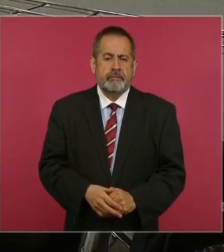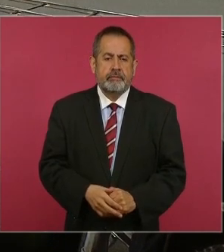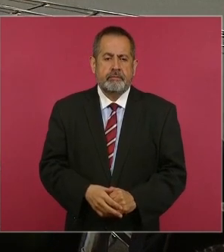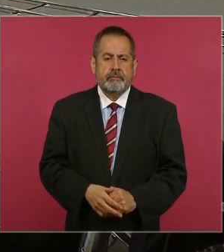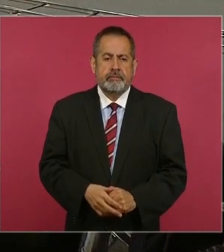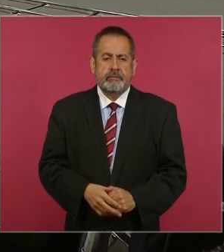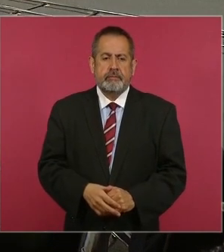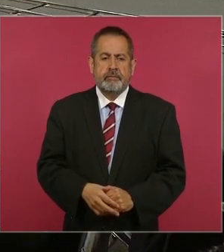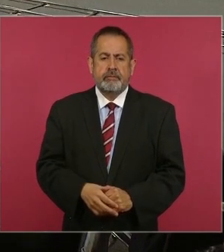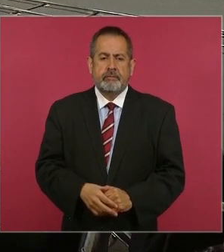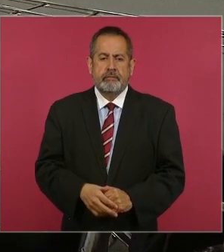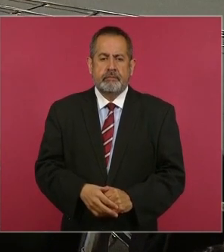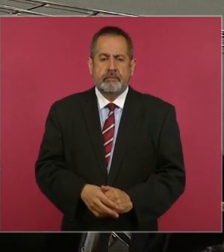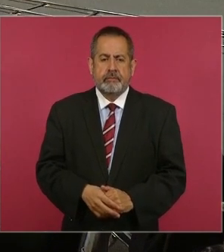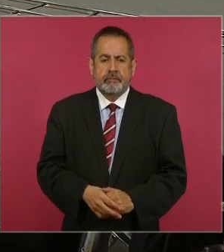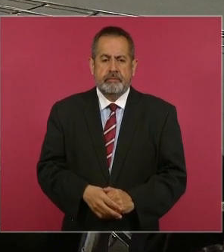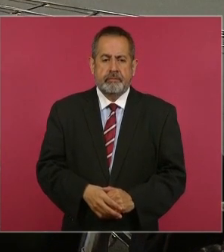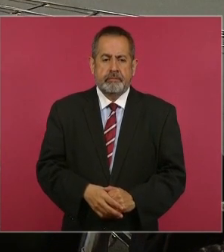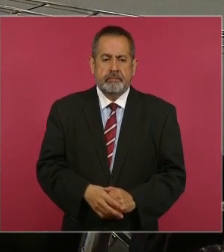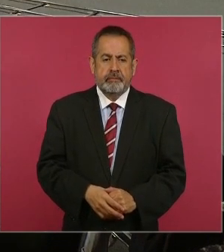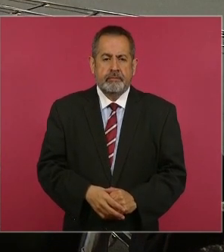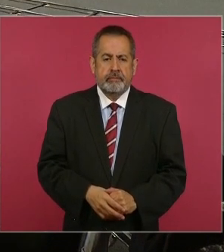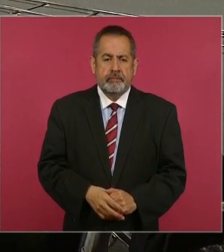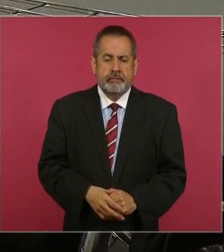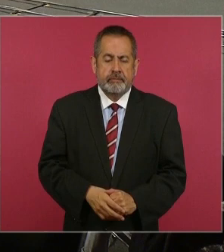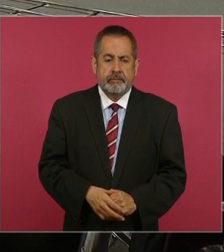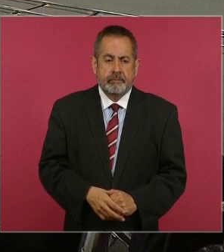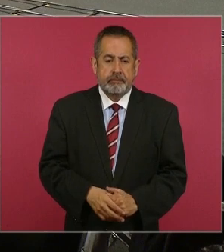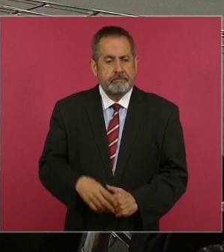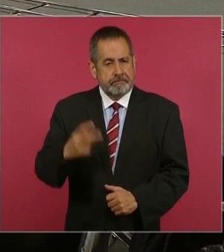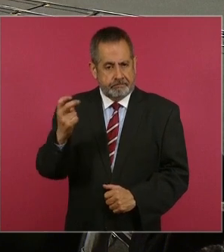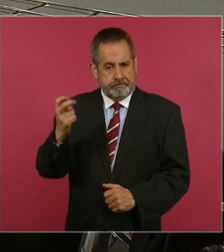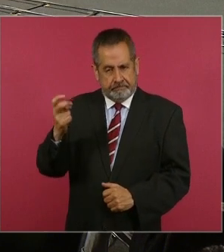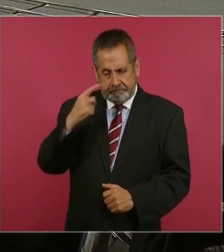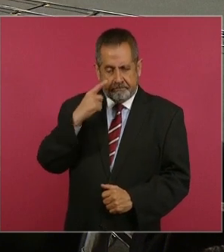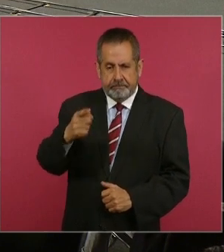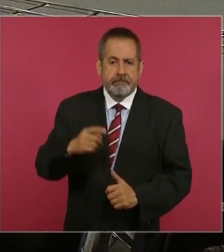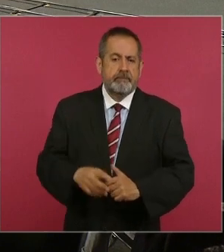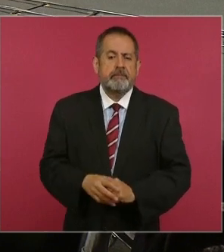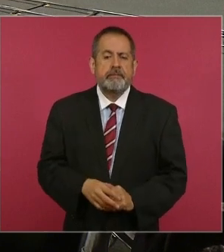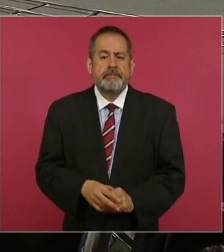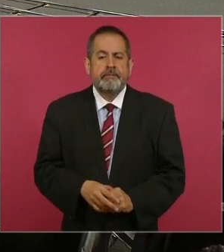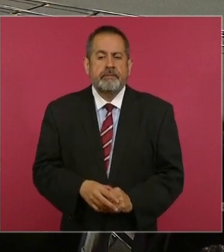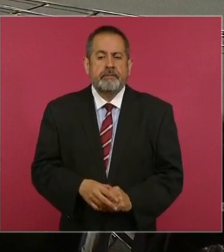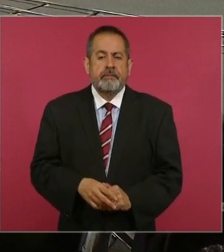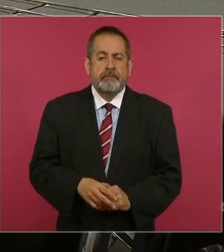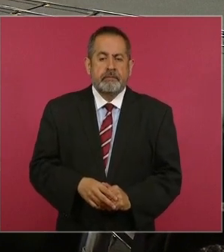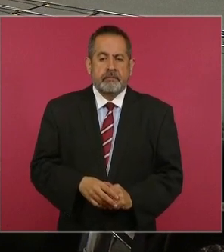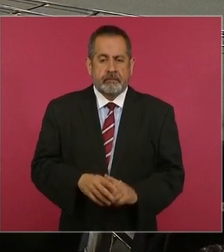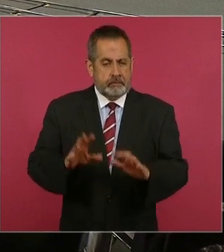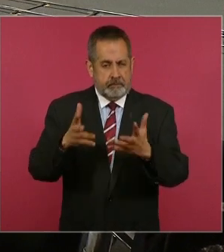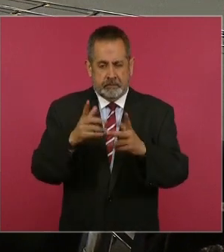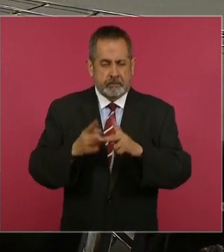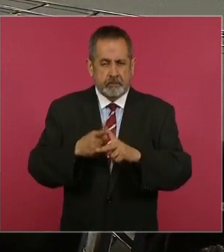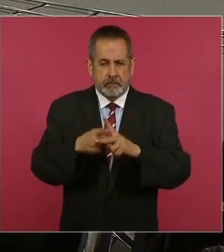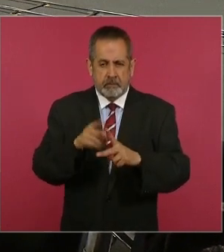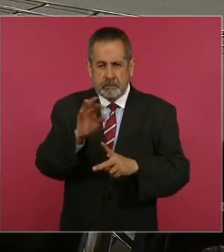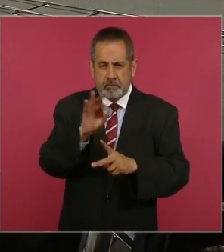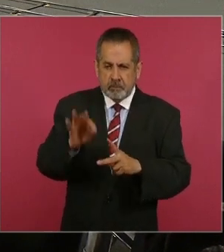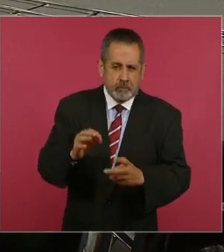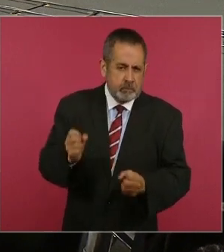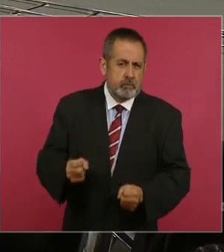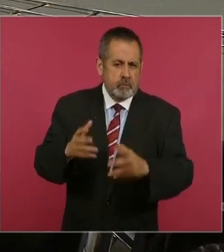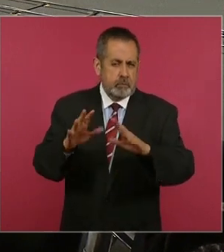adelante la otra lámina Exacto Entonces tenemos un porcentaje por